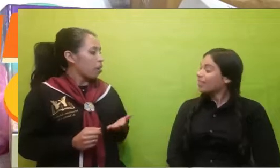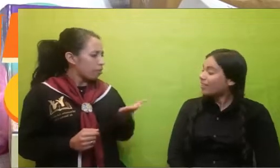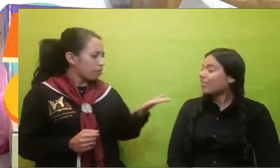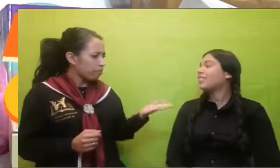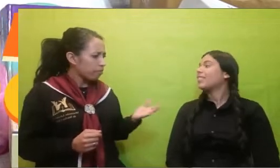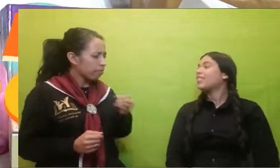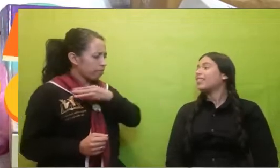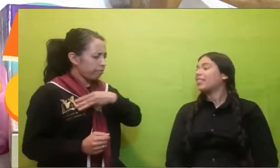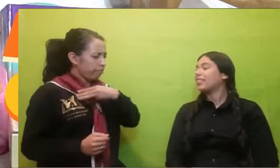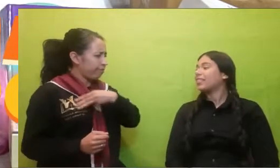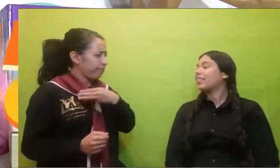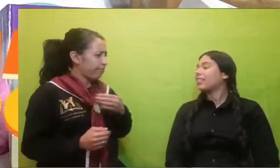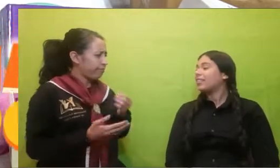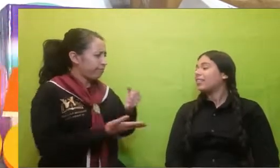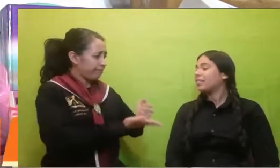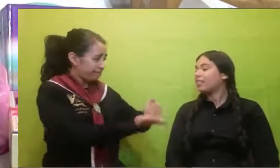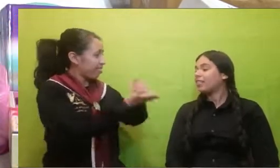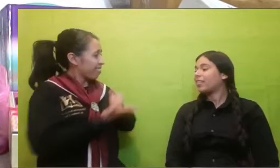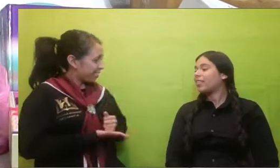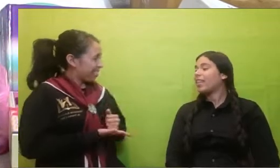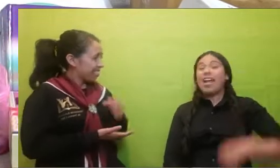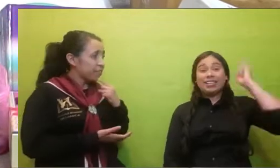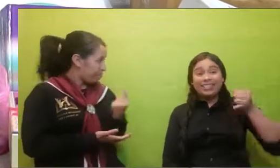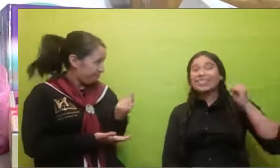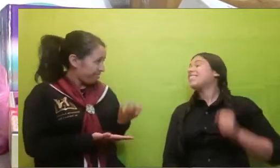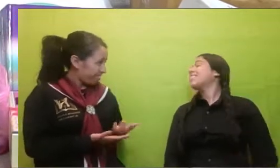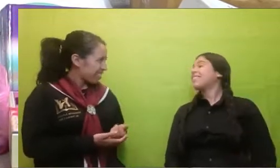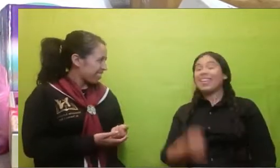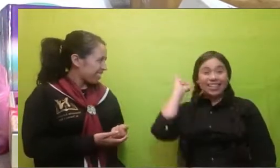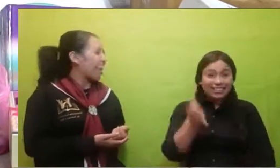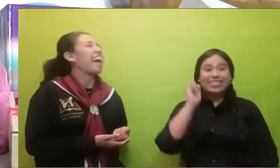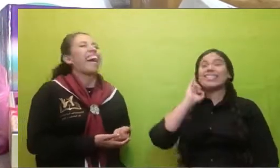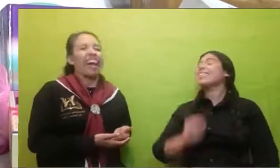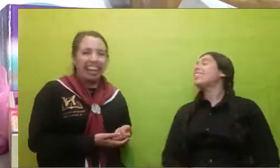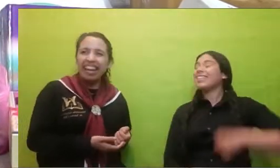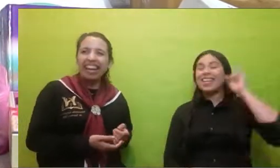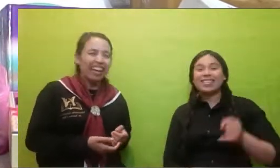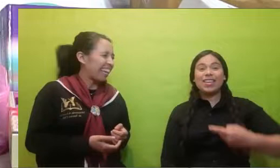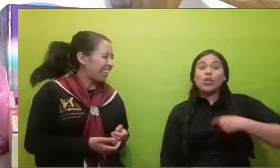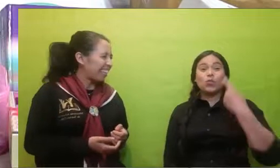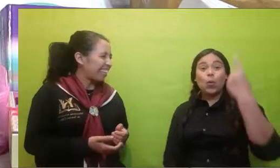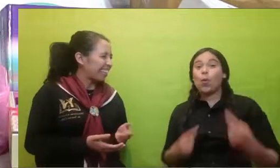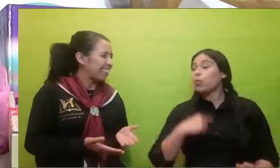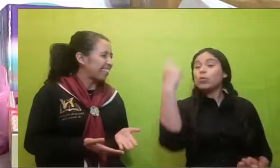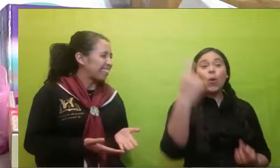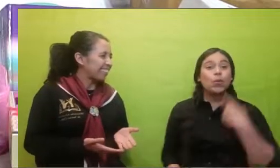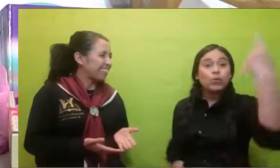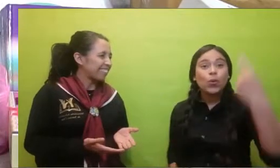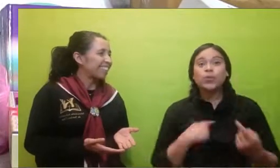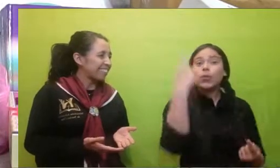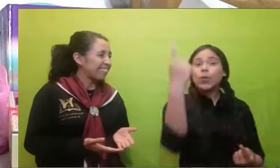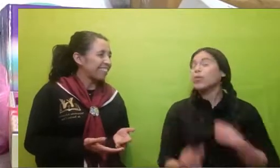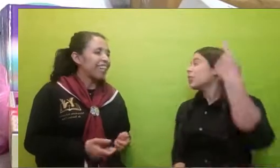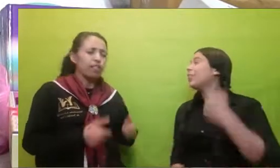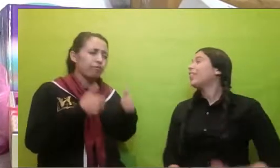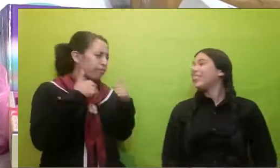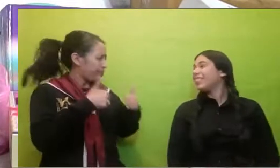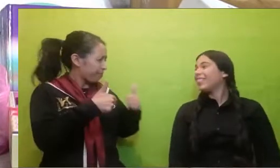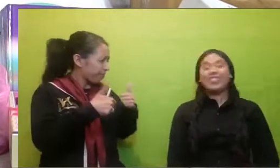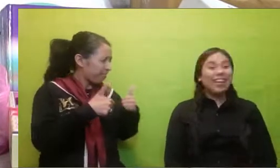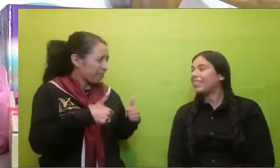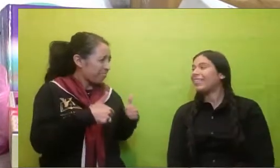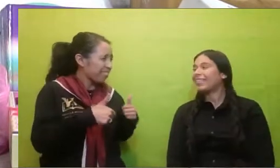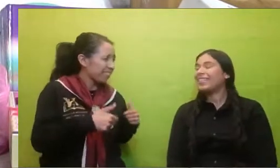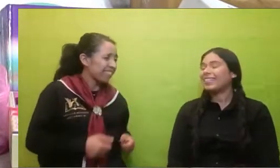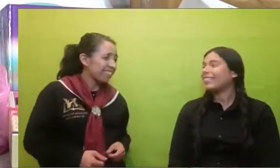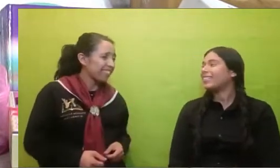Sí, ofrenda anual. Eso. ¿Me van a ayudar en esta misión? Por claro, supuesto que sí. ¿Nos unimos en